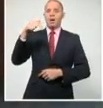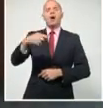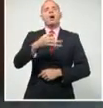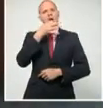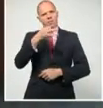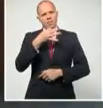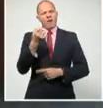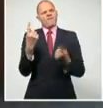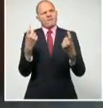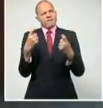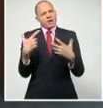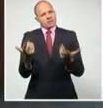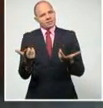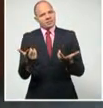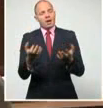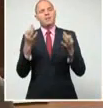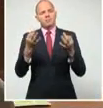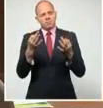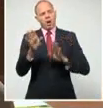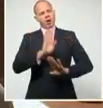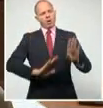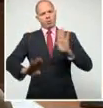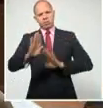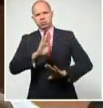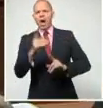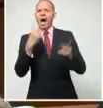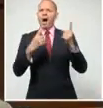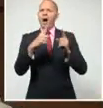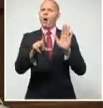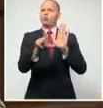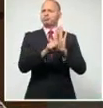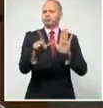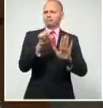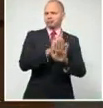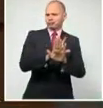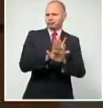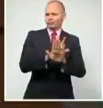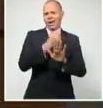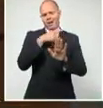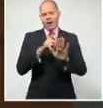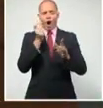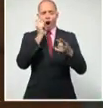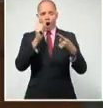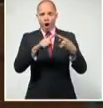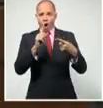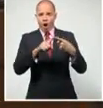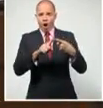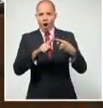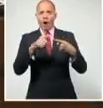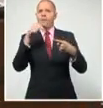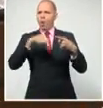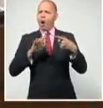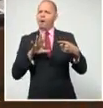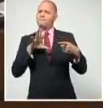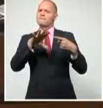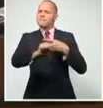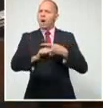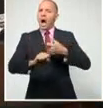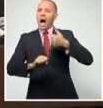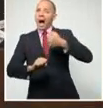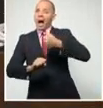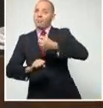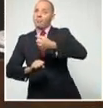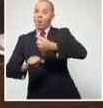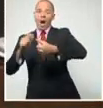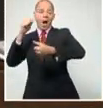hechos delictivos en todo el país para influir 1 llevarnos al ocupársele un camión particular y el de